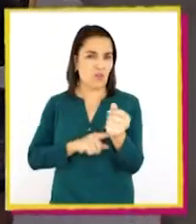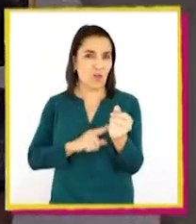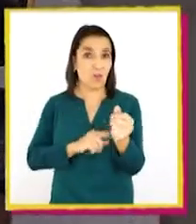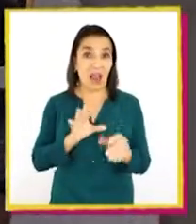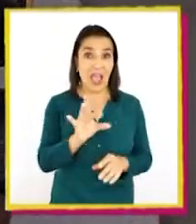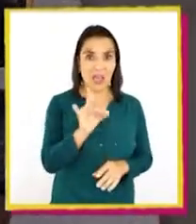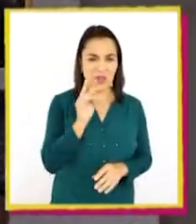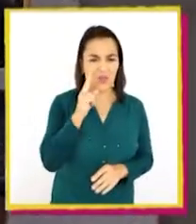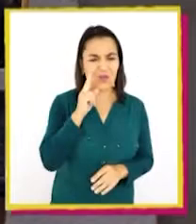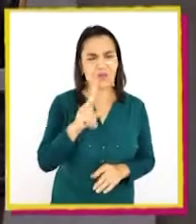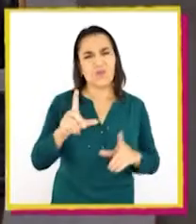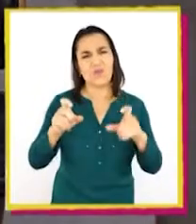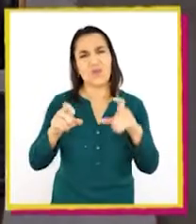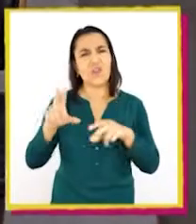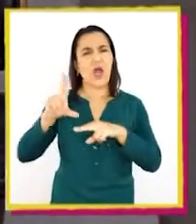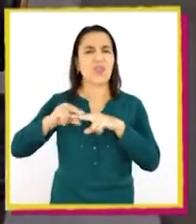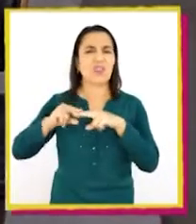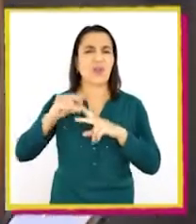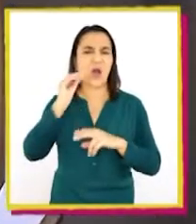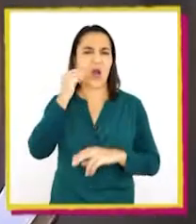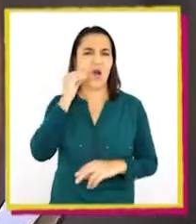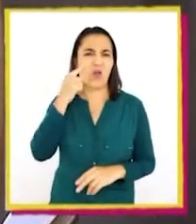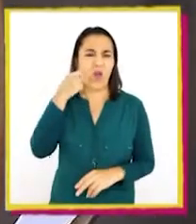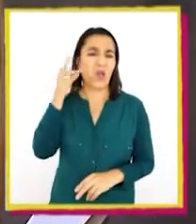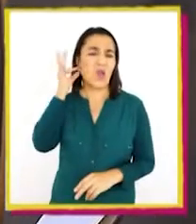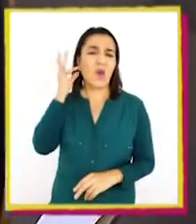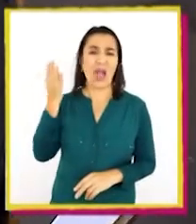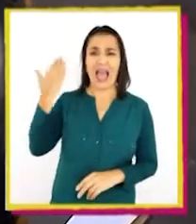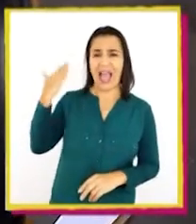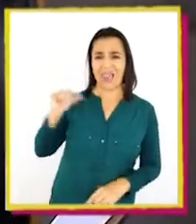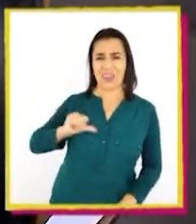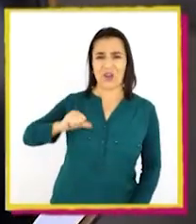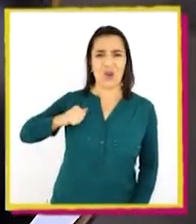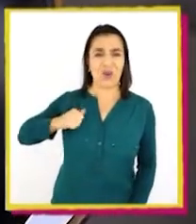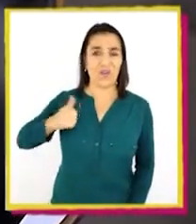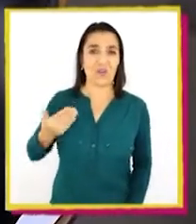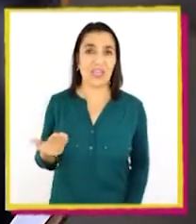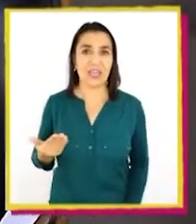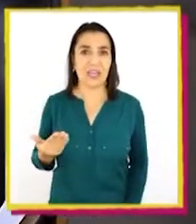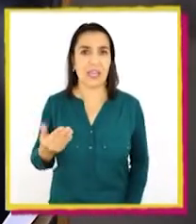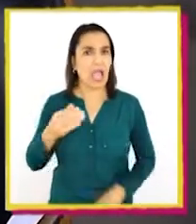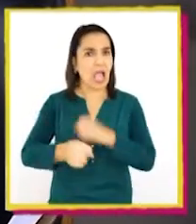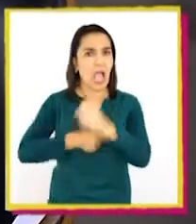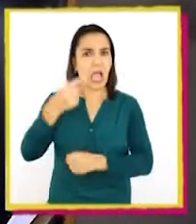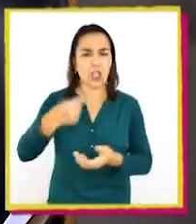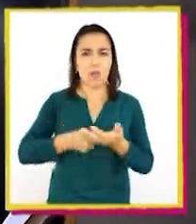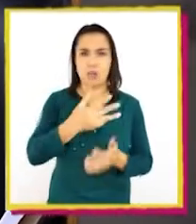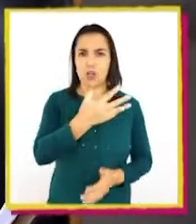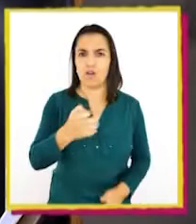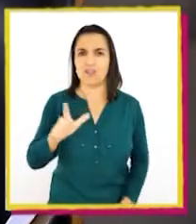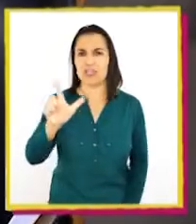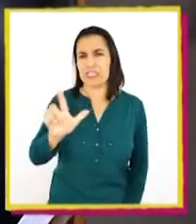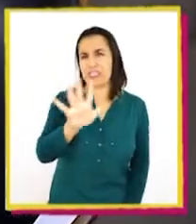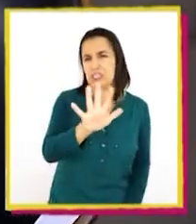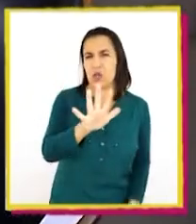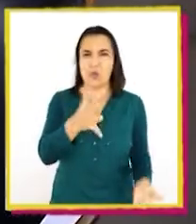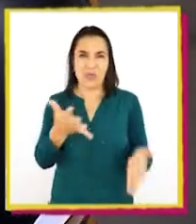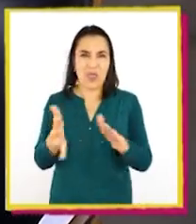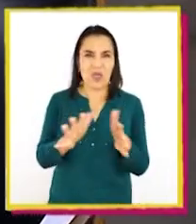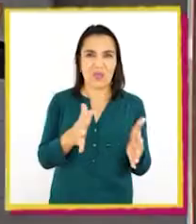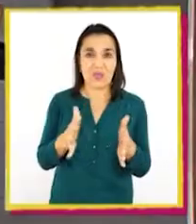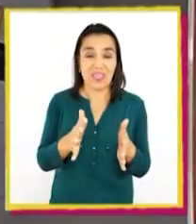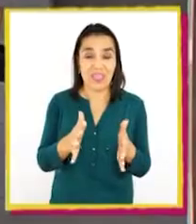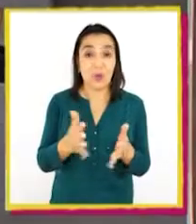y encontré una muy antigua de mis abuelos, de cuando eran jóvenes, como en 1975 o algo